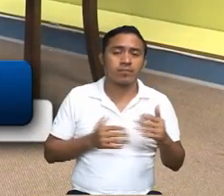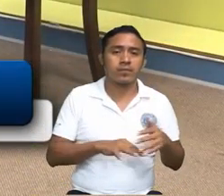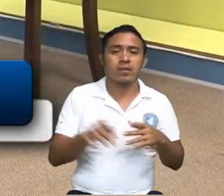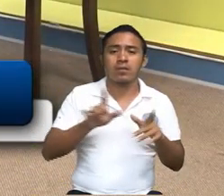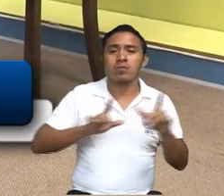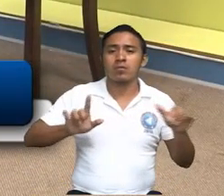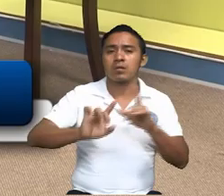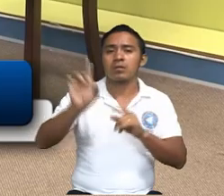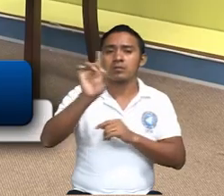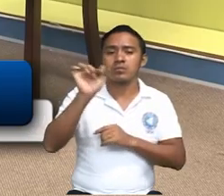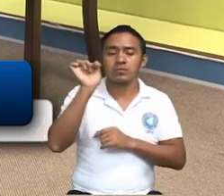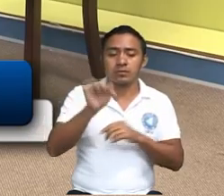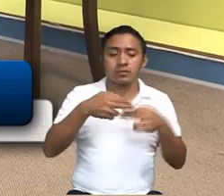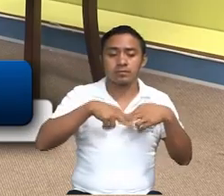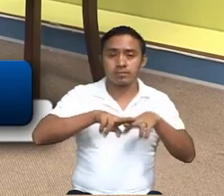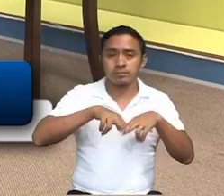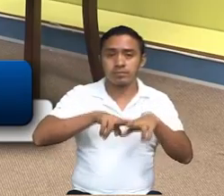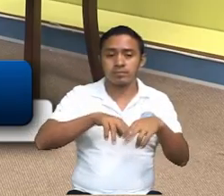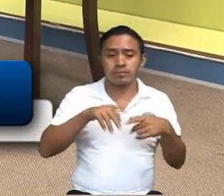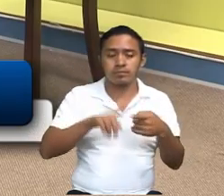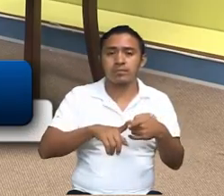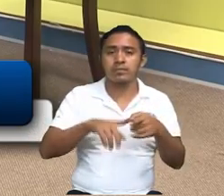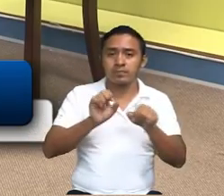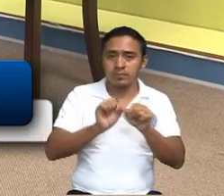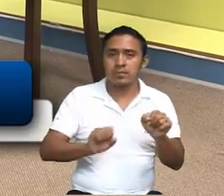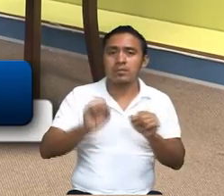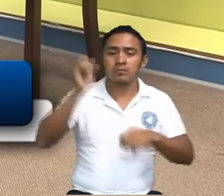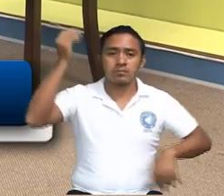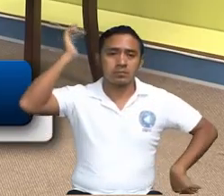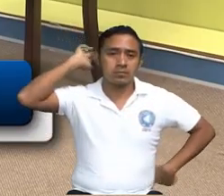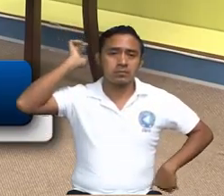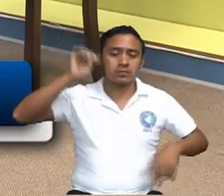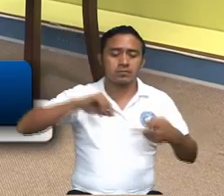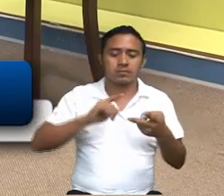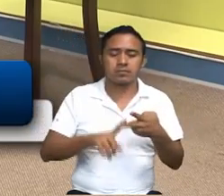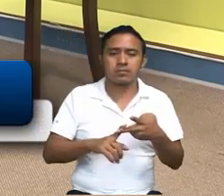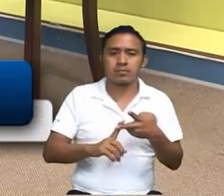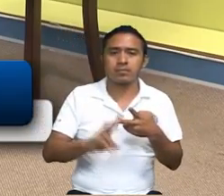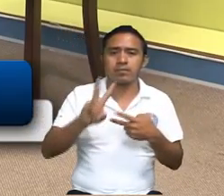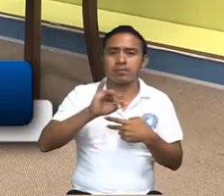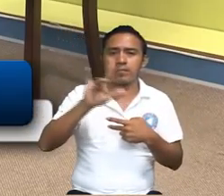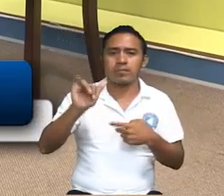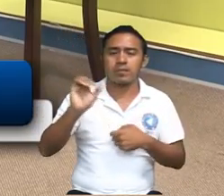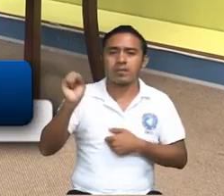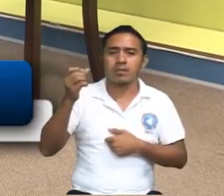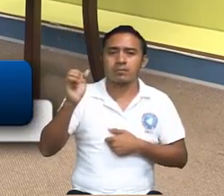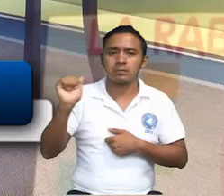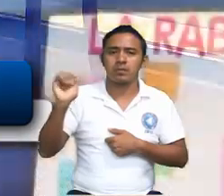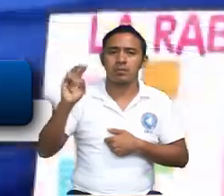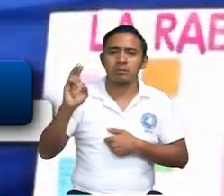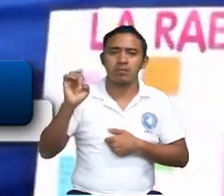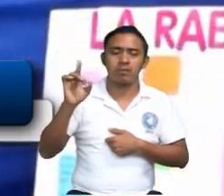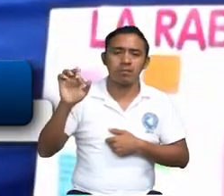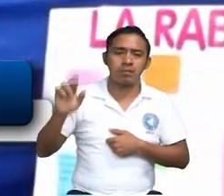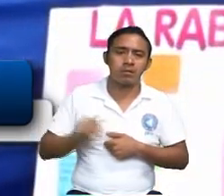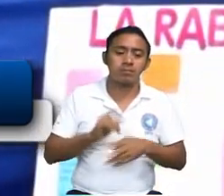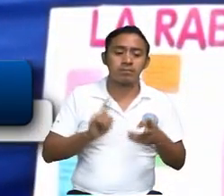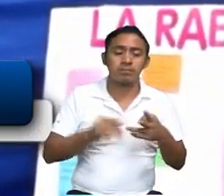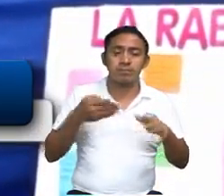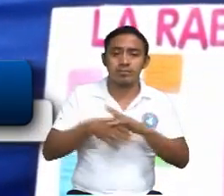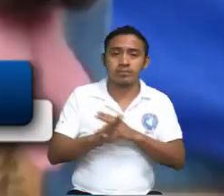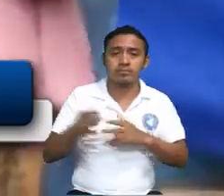ubicamos para vacunar en el parque San Sebastián, en el parque Lidia Saavedra. Y lo que es la